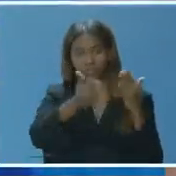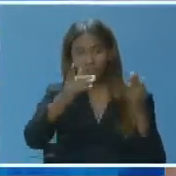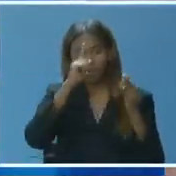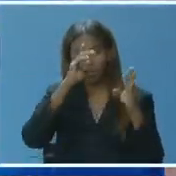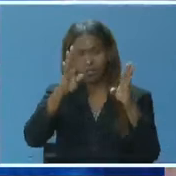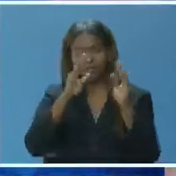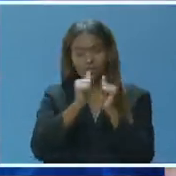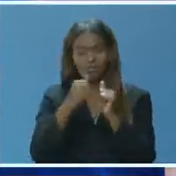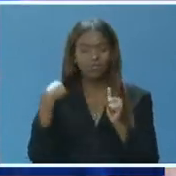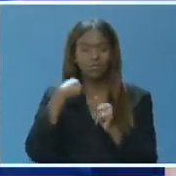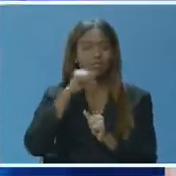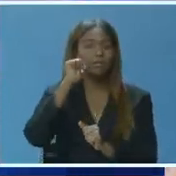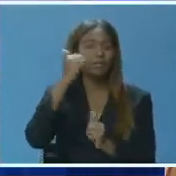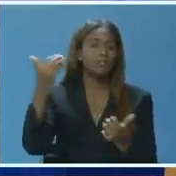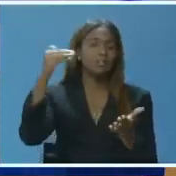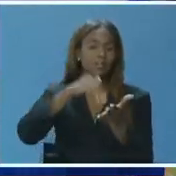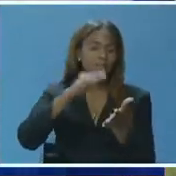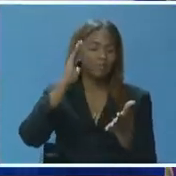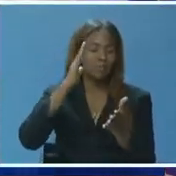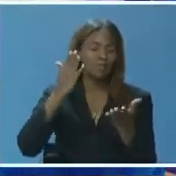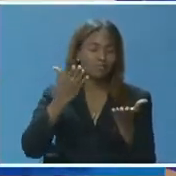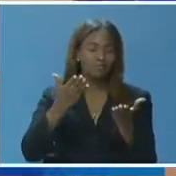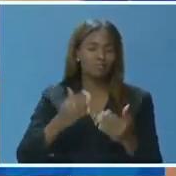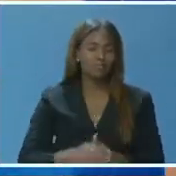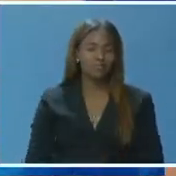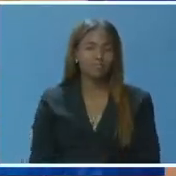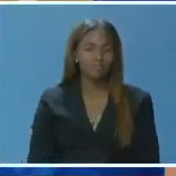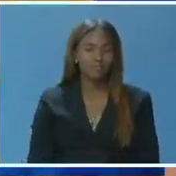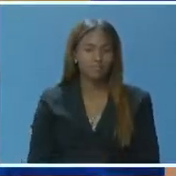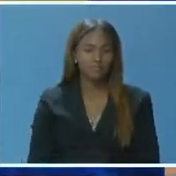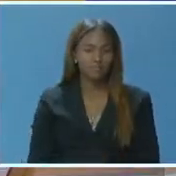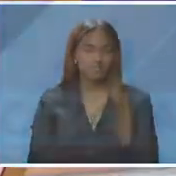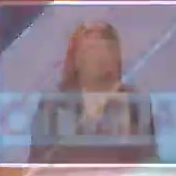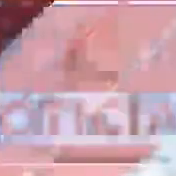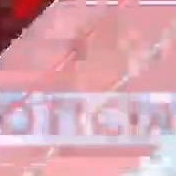la fiel sintonía. Mañana nos reencontramos a la misma hora. Bendiciones a todos.